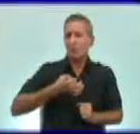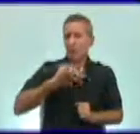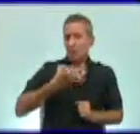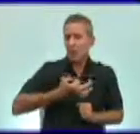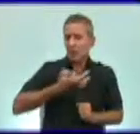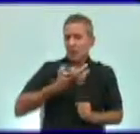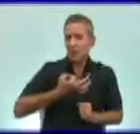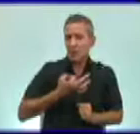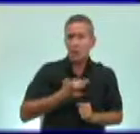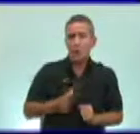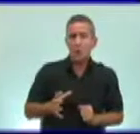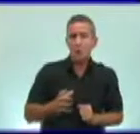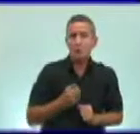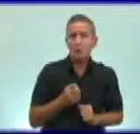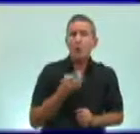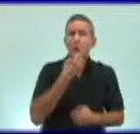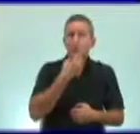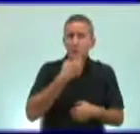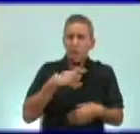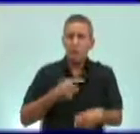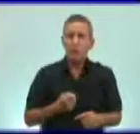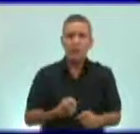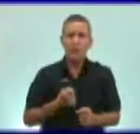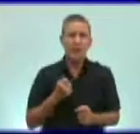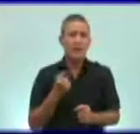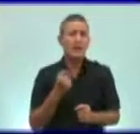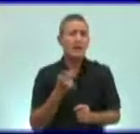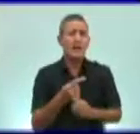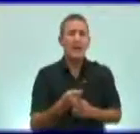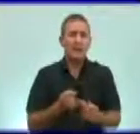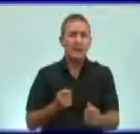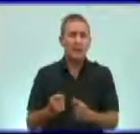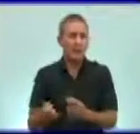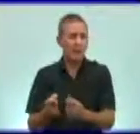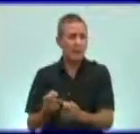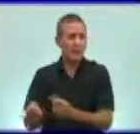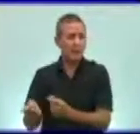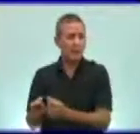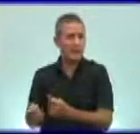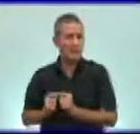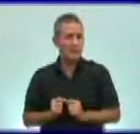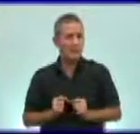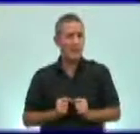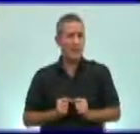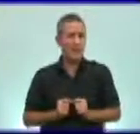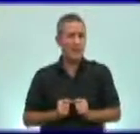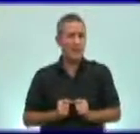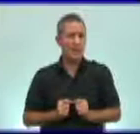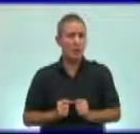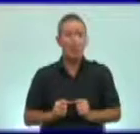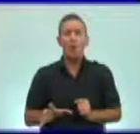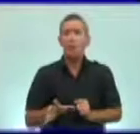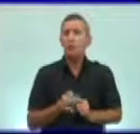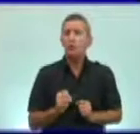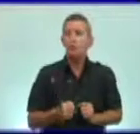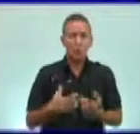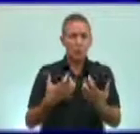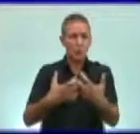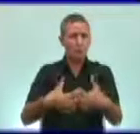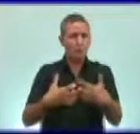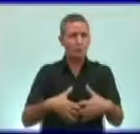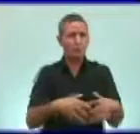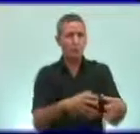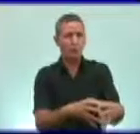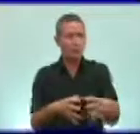que todo es posible venderlo, que todo debe ser objeto del mercado, que todo debe ser producido como mercancía y que